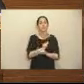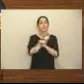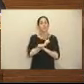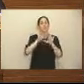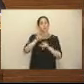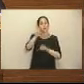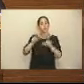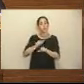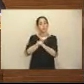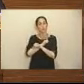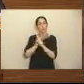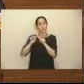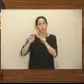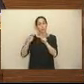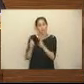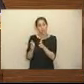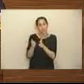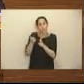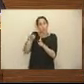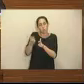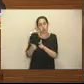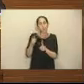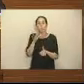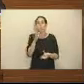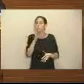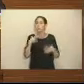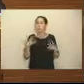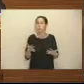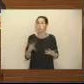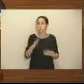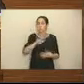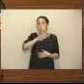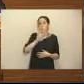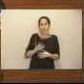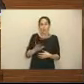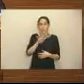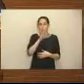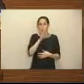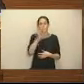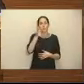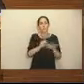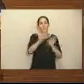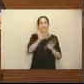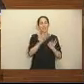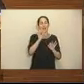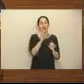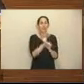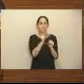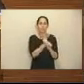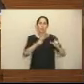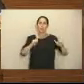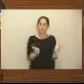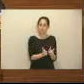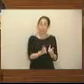número de parados, la leve bajada del número de parados, se ha debido, yo creo que al preocupante descenso de la tasa de actividad. Ese sigue